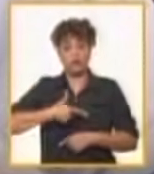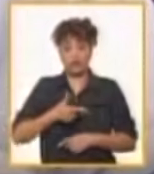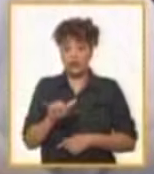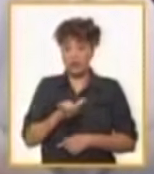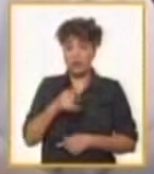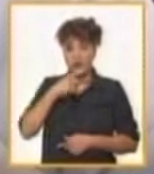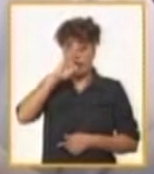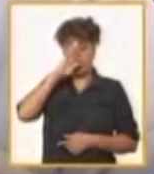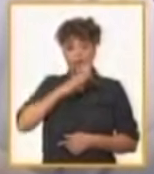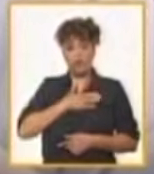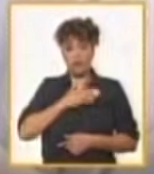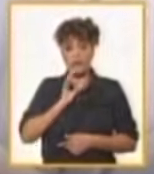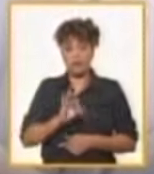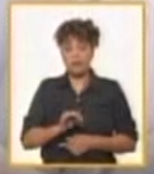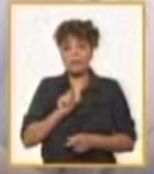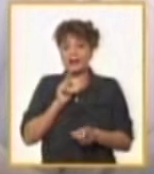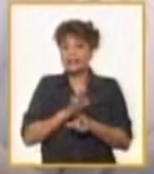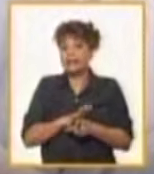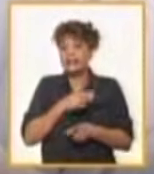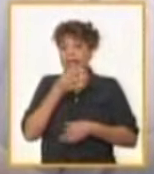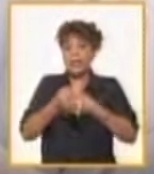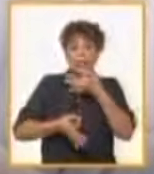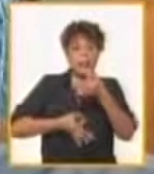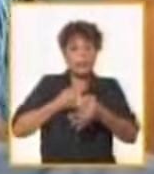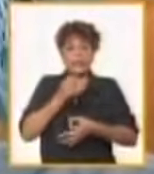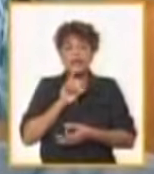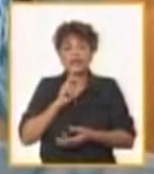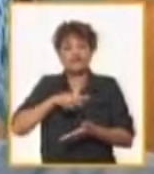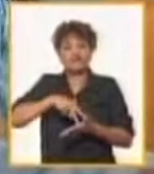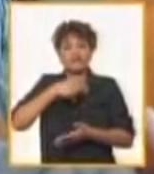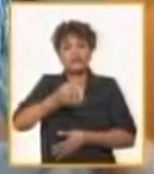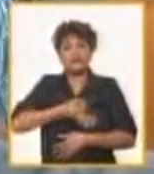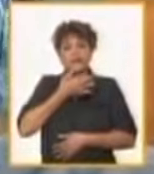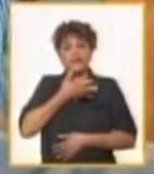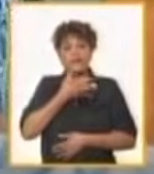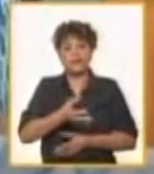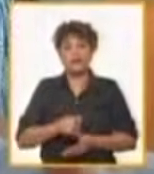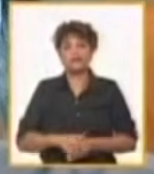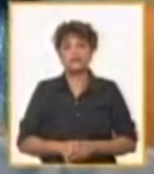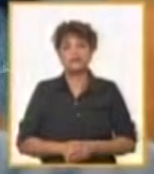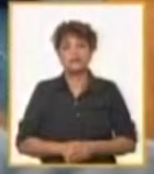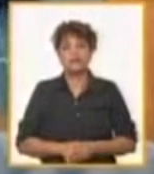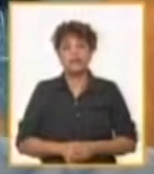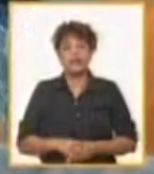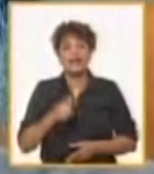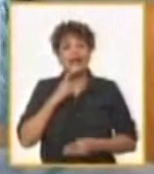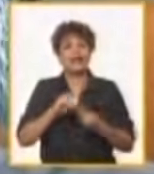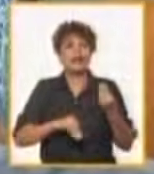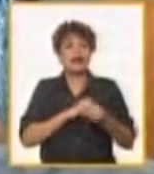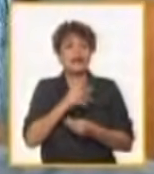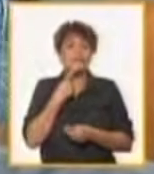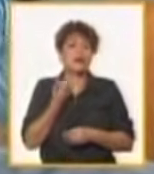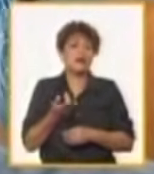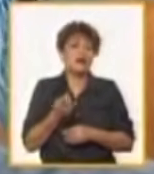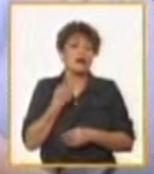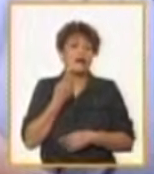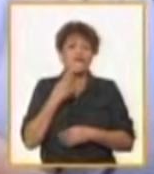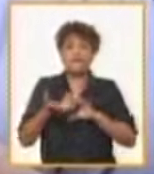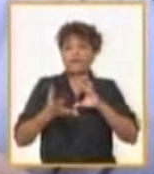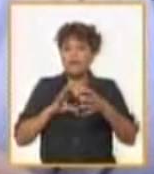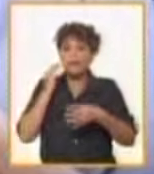Cuba a partir de las palabras a los intelectuales. Fidel golpea los estereotipos, los prejuicios